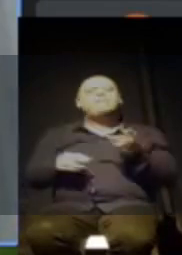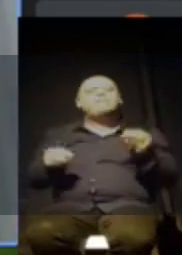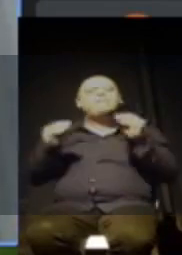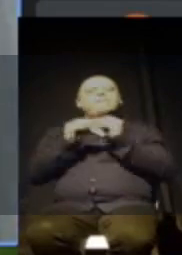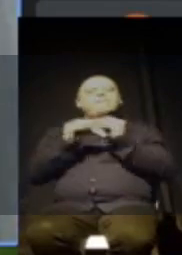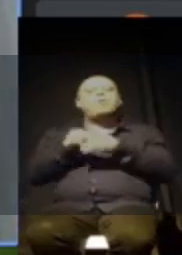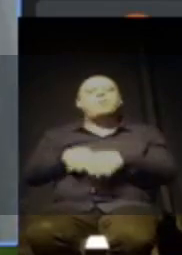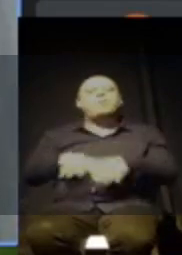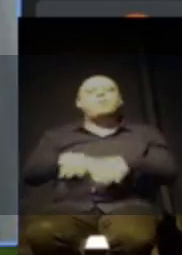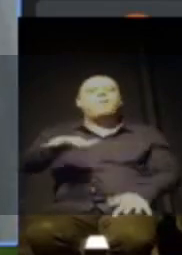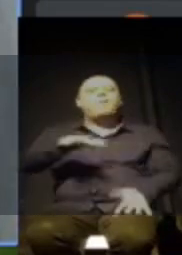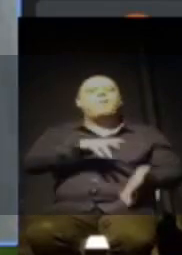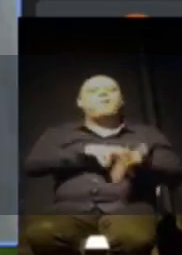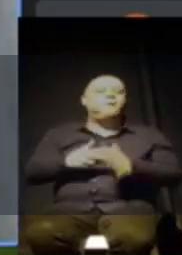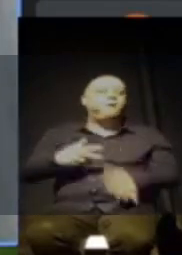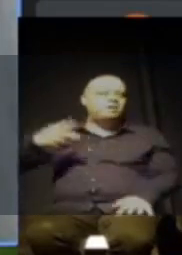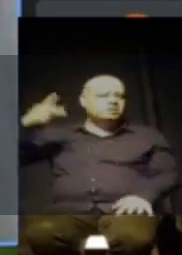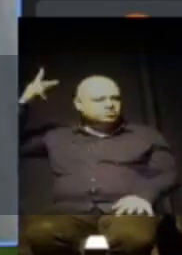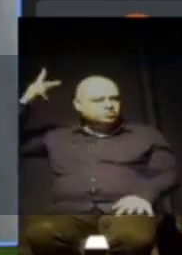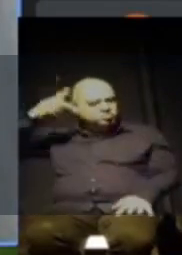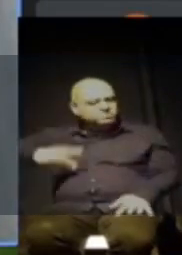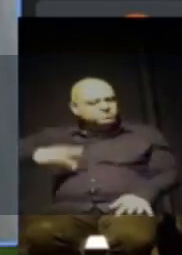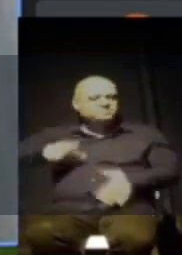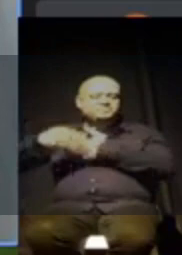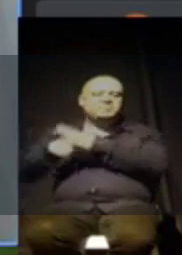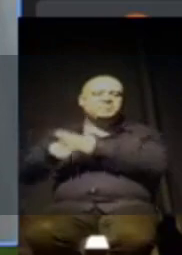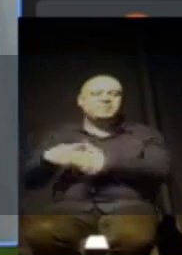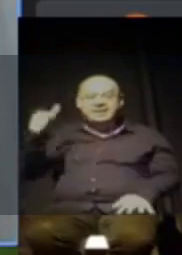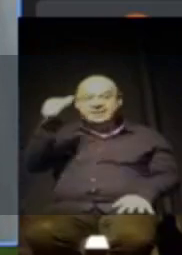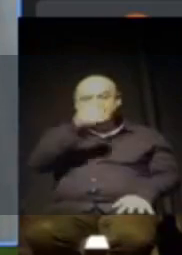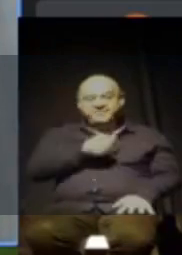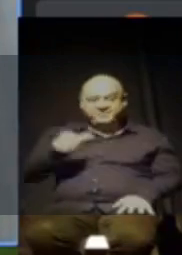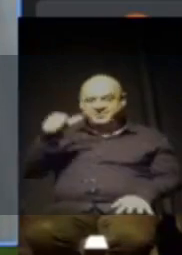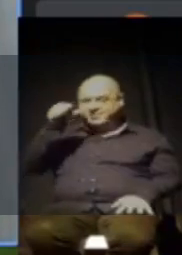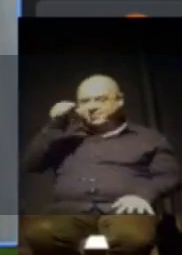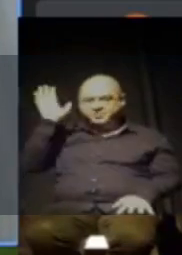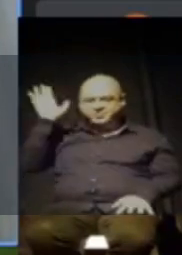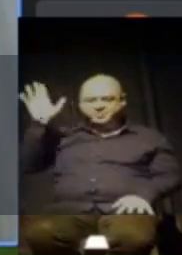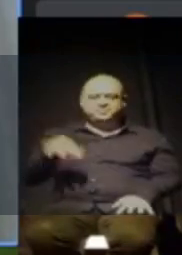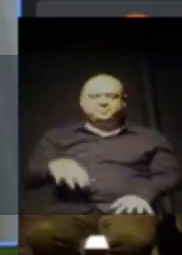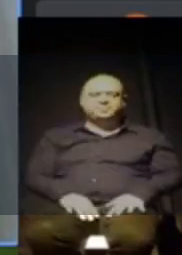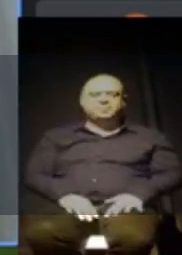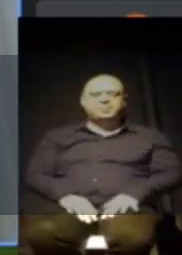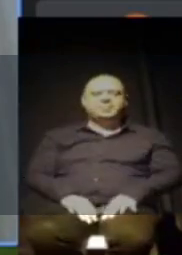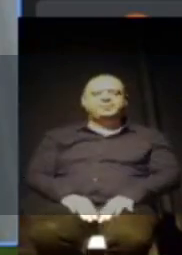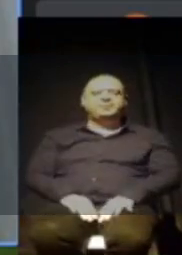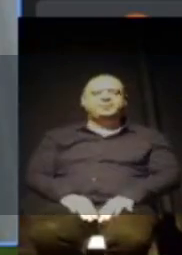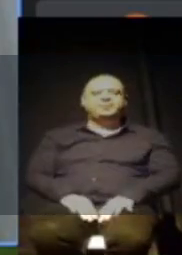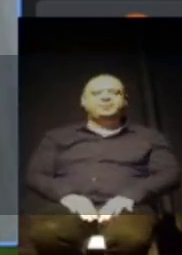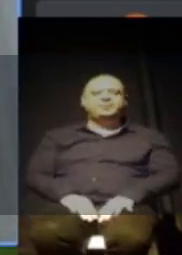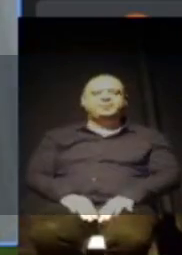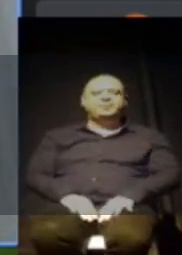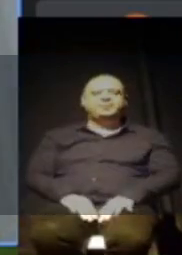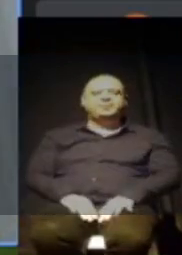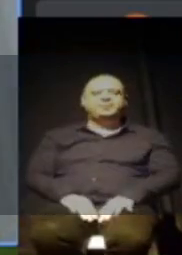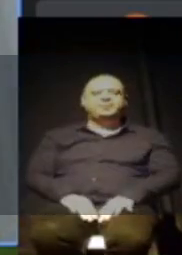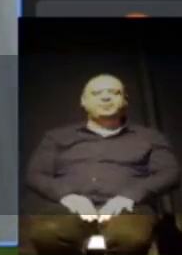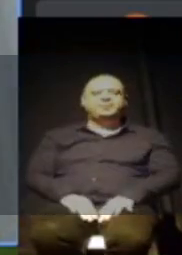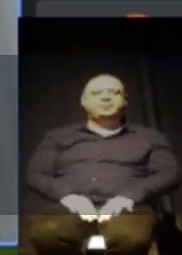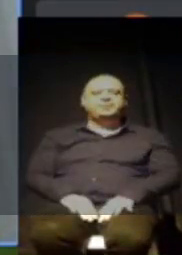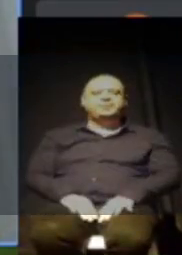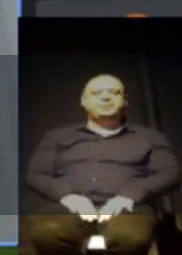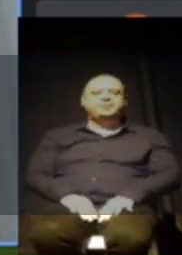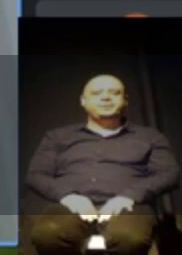formación de maestros, dar las discusiones frente a lo que es la historia o las historias de África, ¿sí? Las